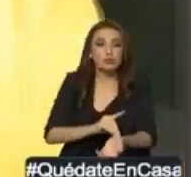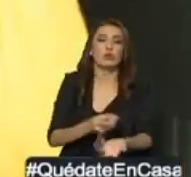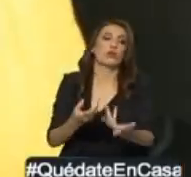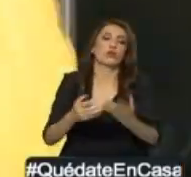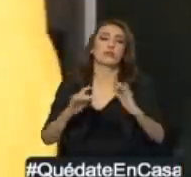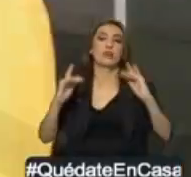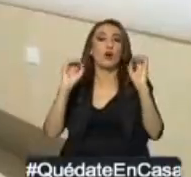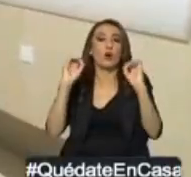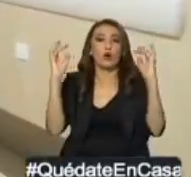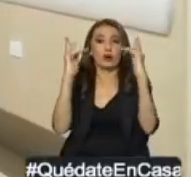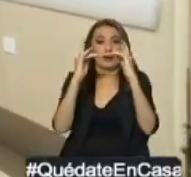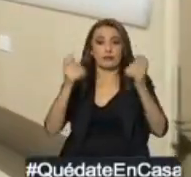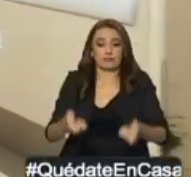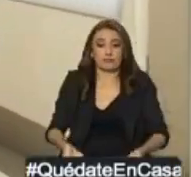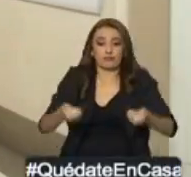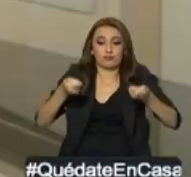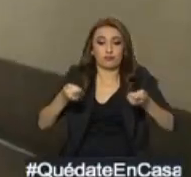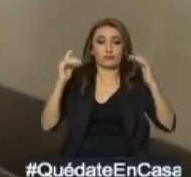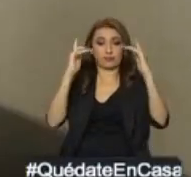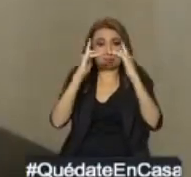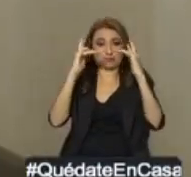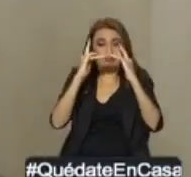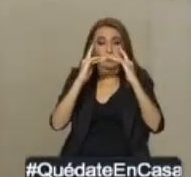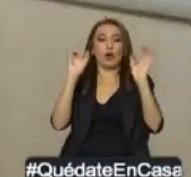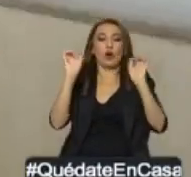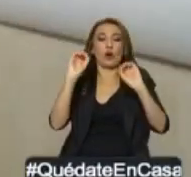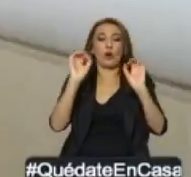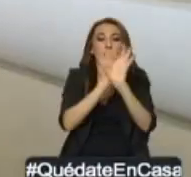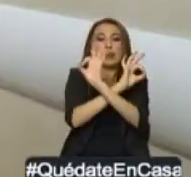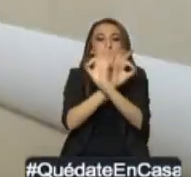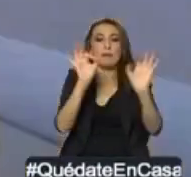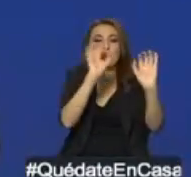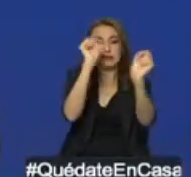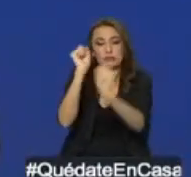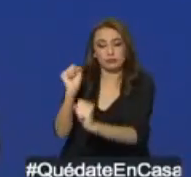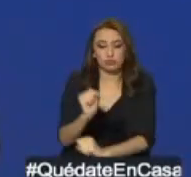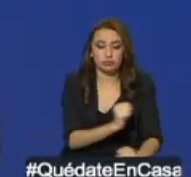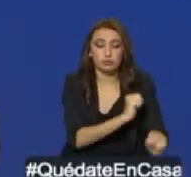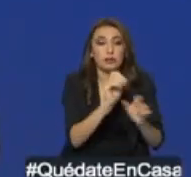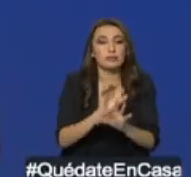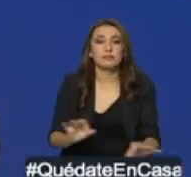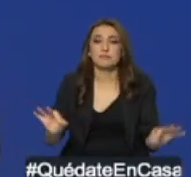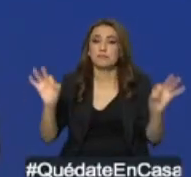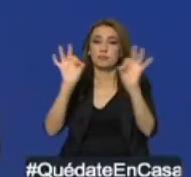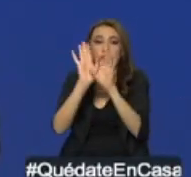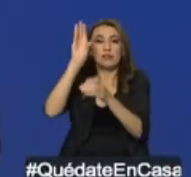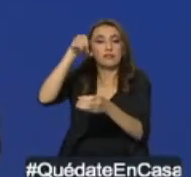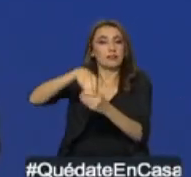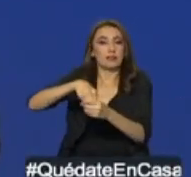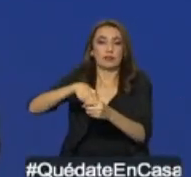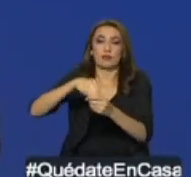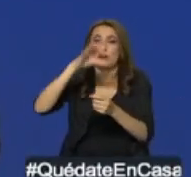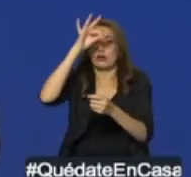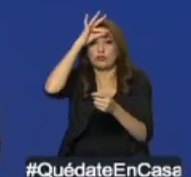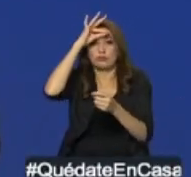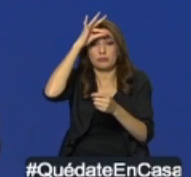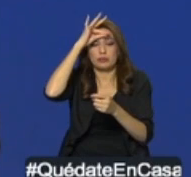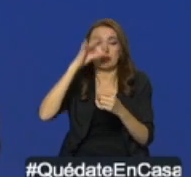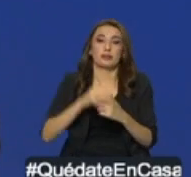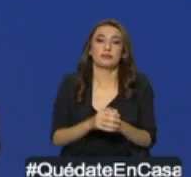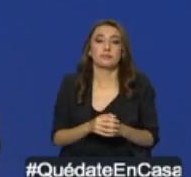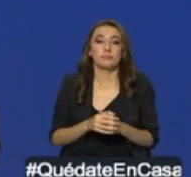camilleros personal de limpieza que son absolutamente indispensables a nivel hospitalario sin este